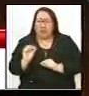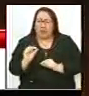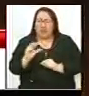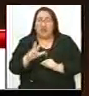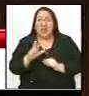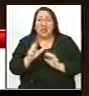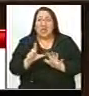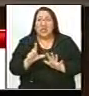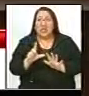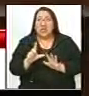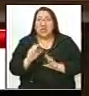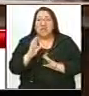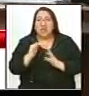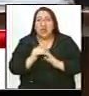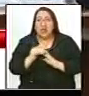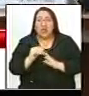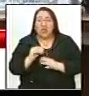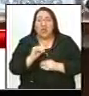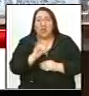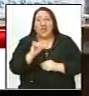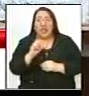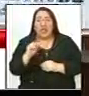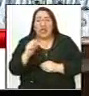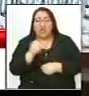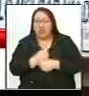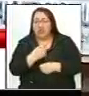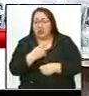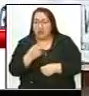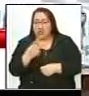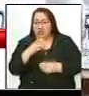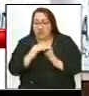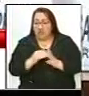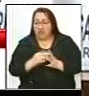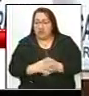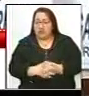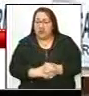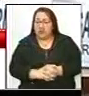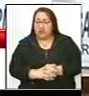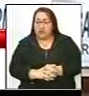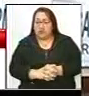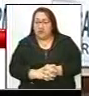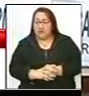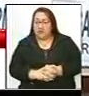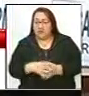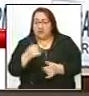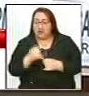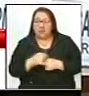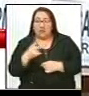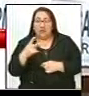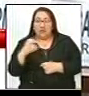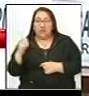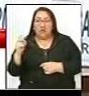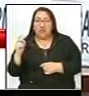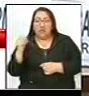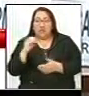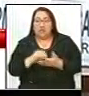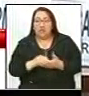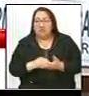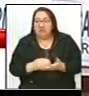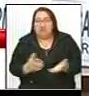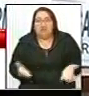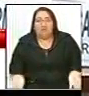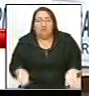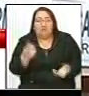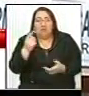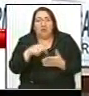37 millones de yenes, de una obra de 200 millones, que al final de los 200 no significa ni casi